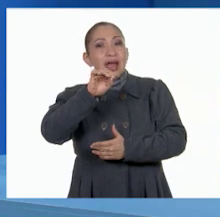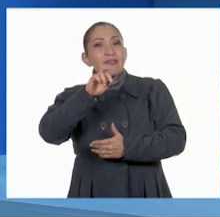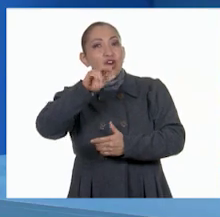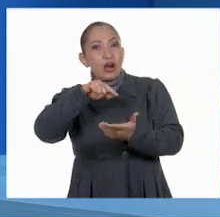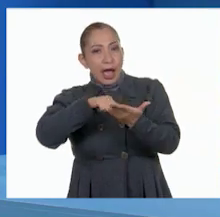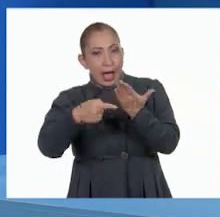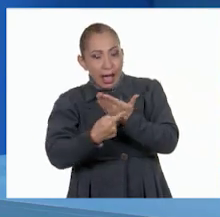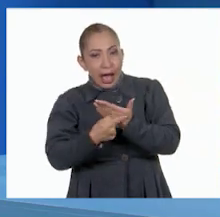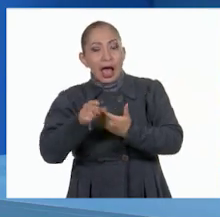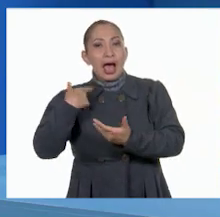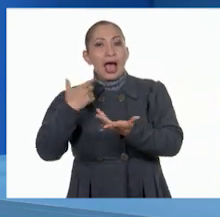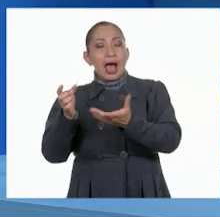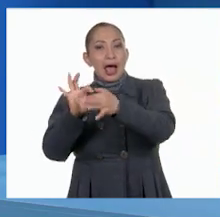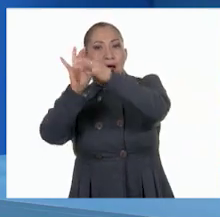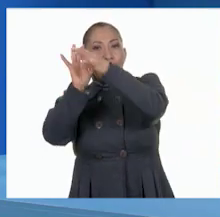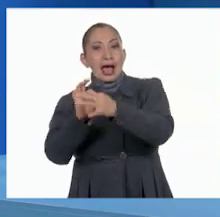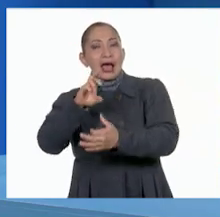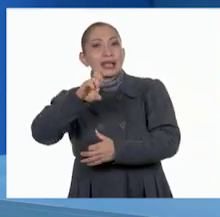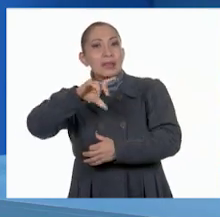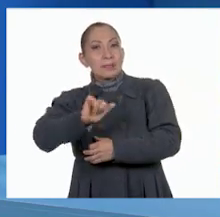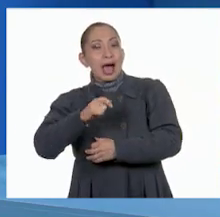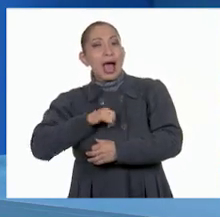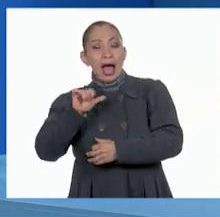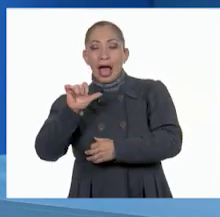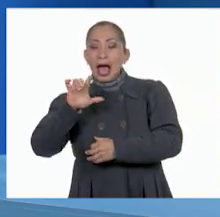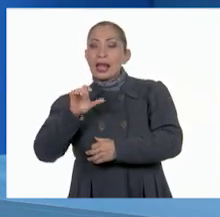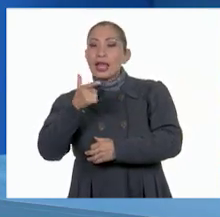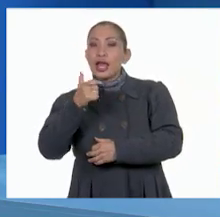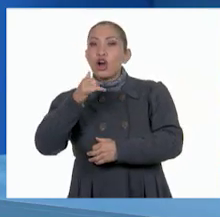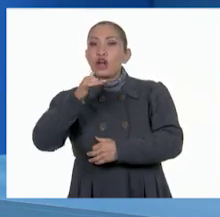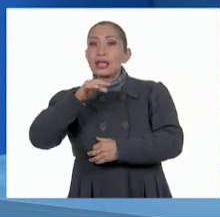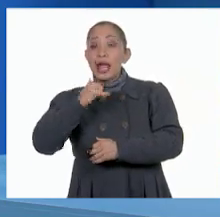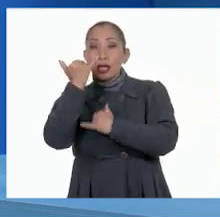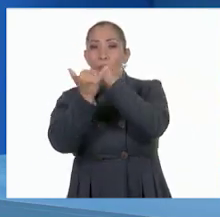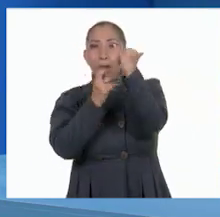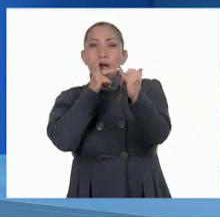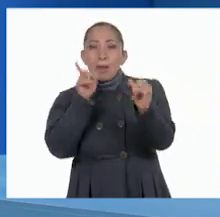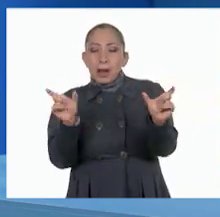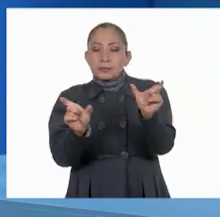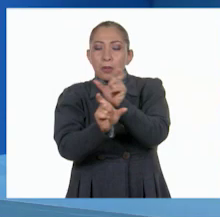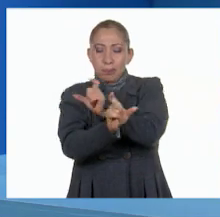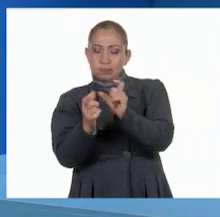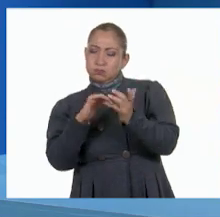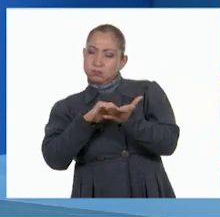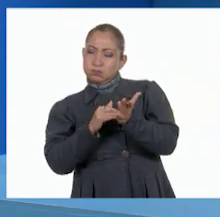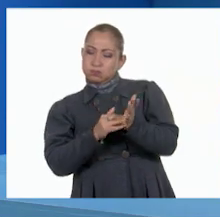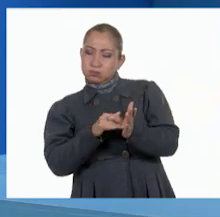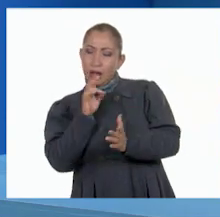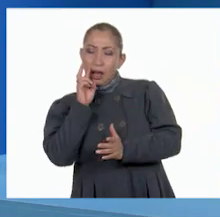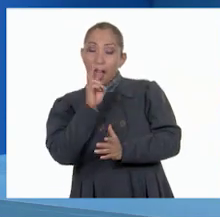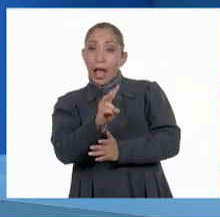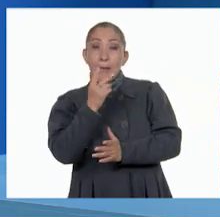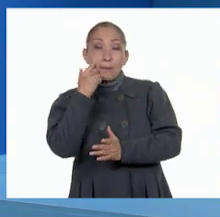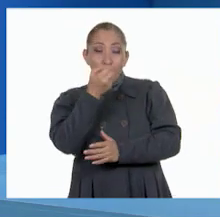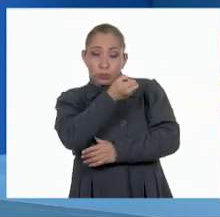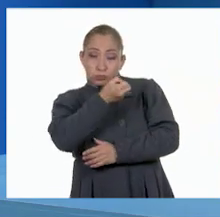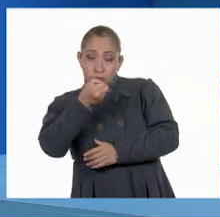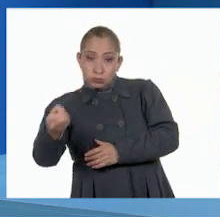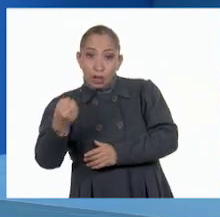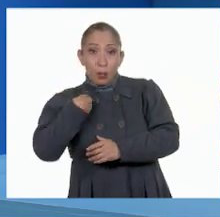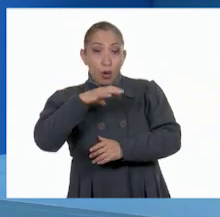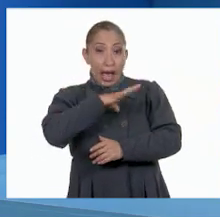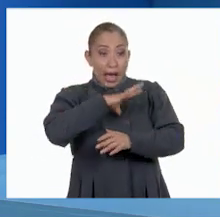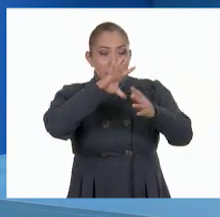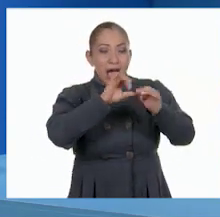rima, la alegoría y el juego de palabras. Así que hoy profundizaremos respecto a los mensajes implícitos